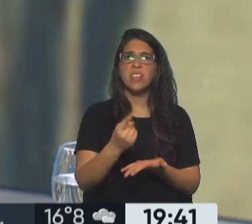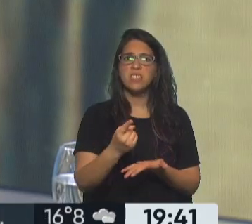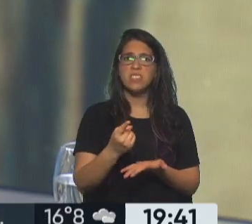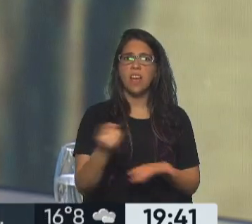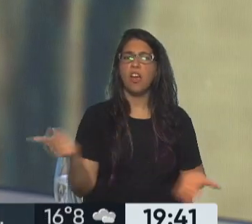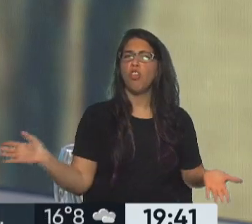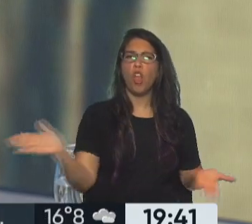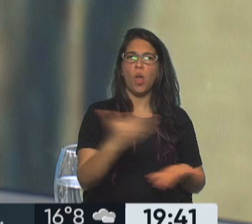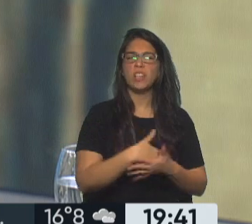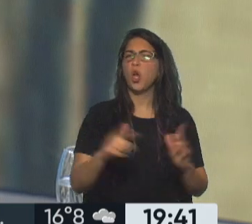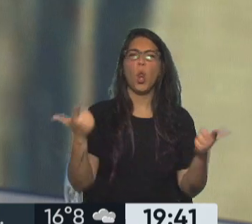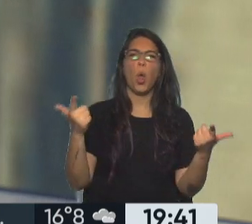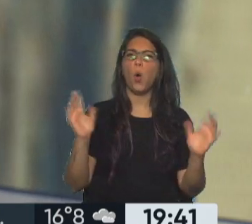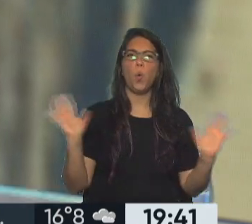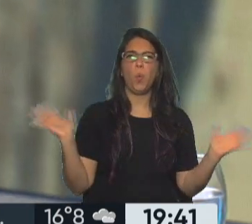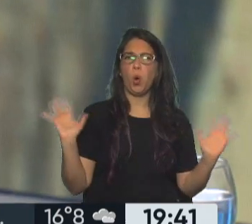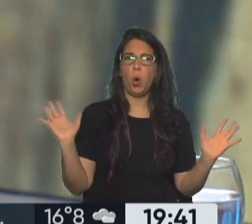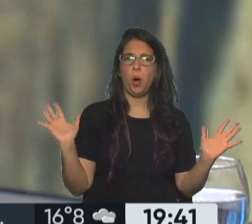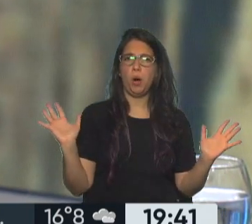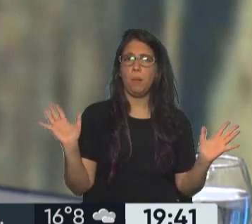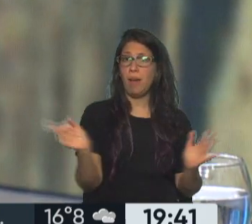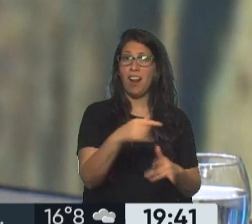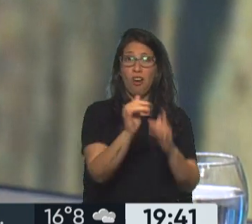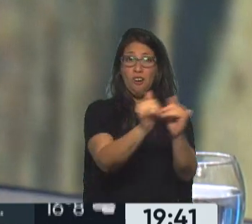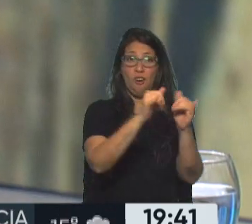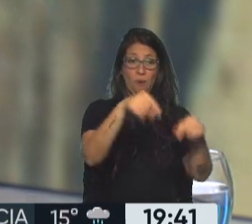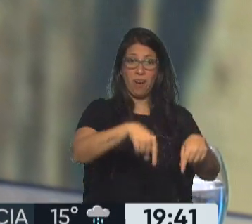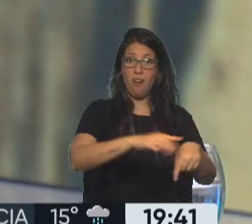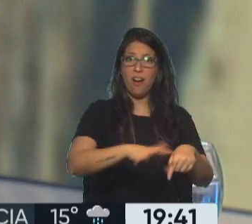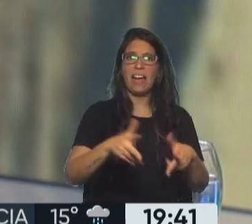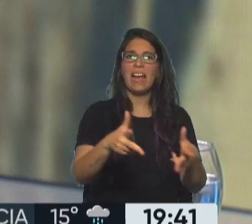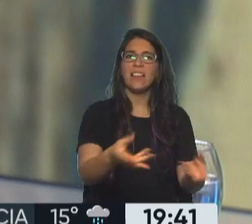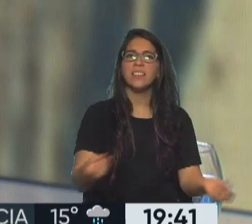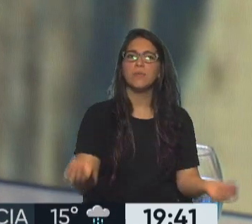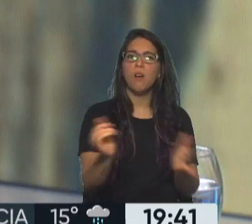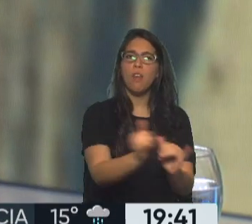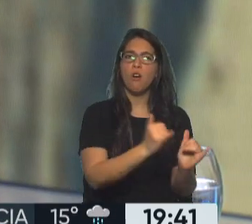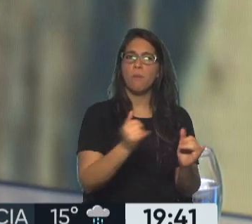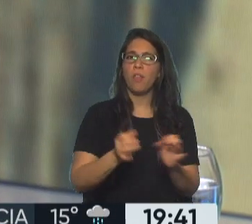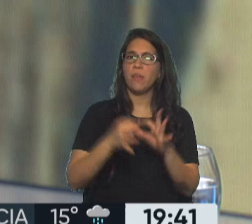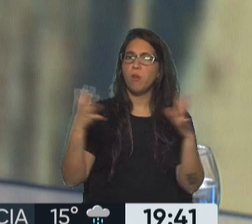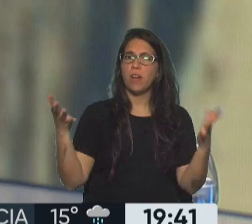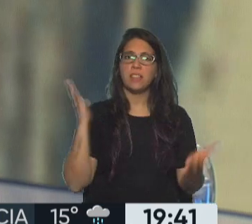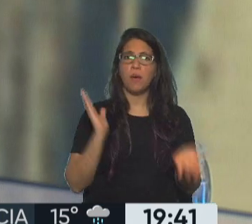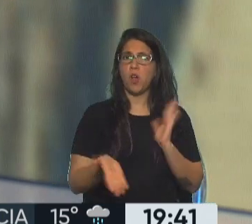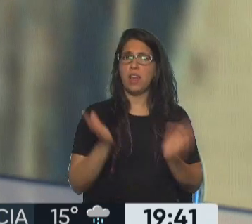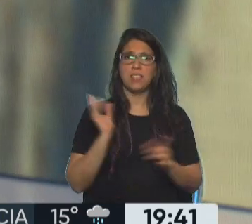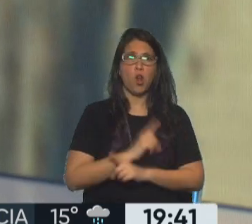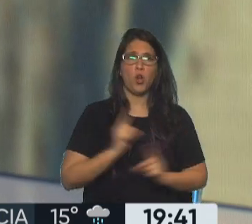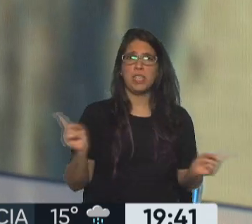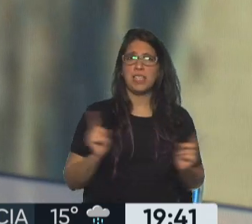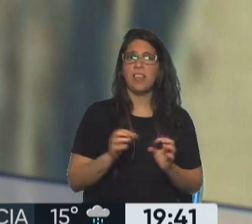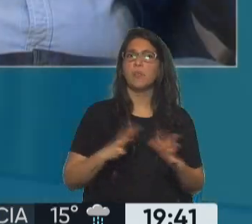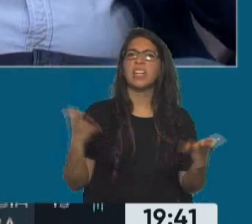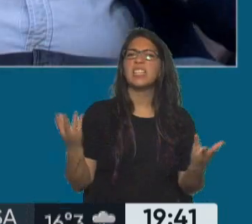todo esto no existió. Digo, para los pibes, para los nuevos pibes, ¿qué le decimos a los pibes? ¿Cómo? La democracia no es violenta. ¿La democracia qué